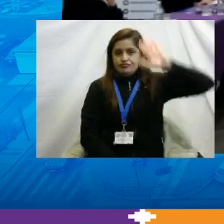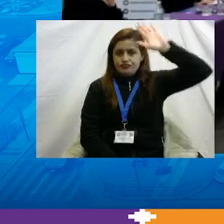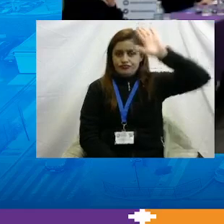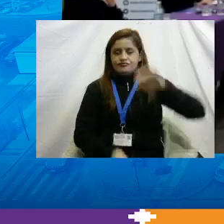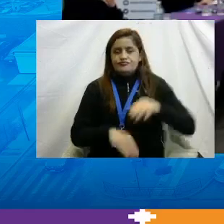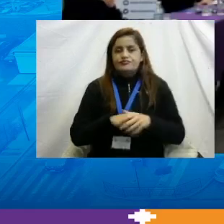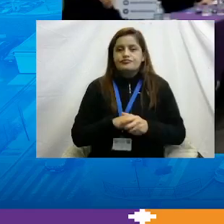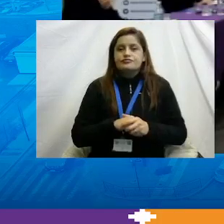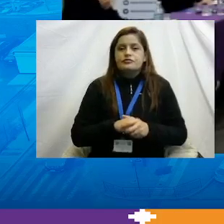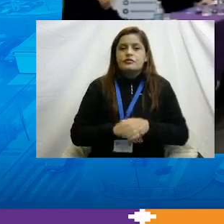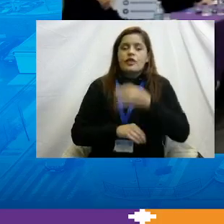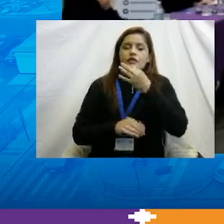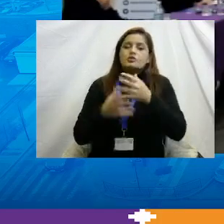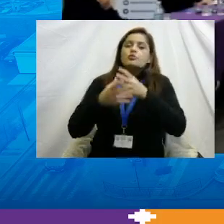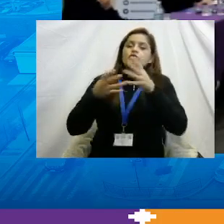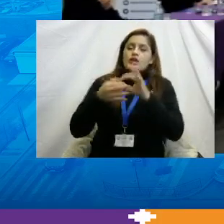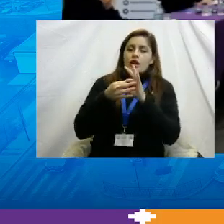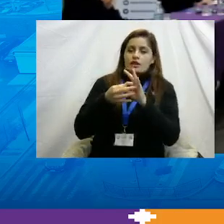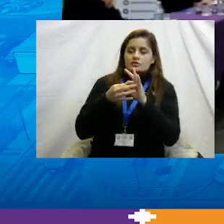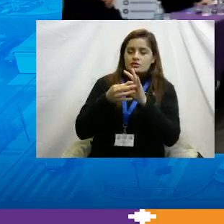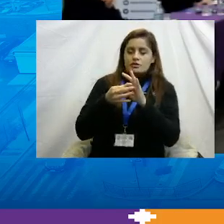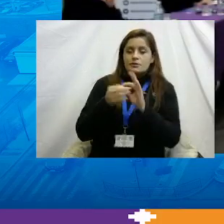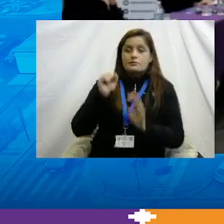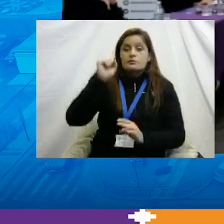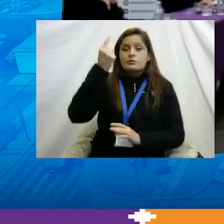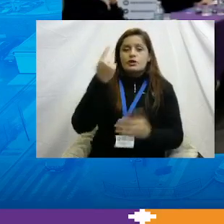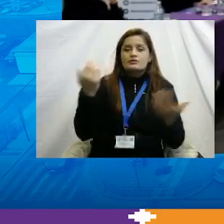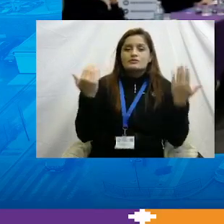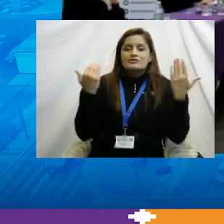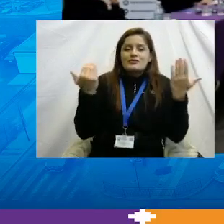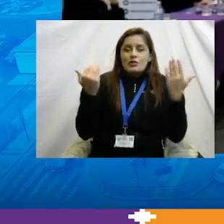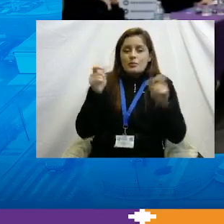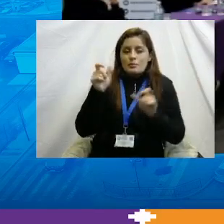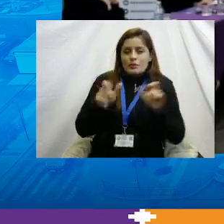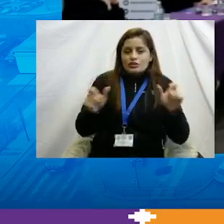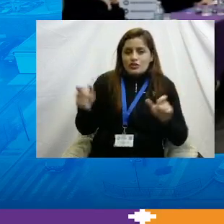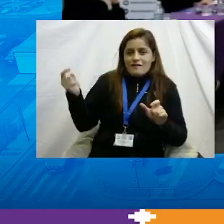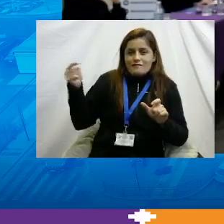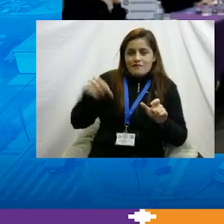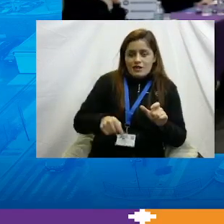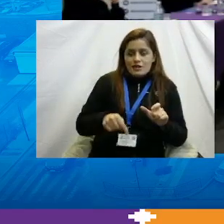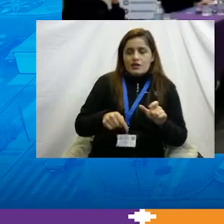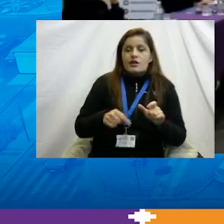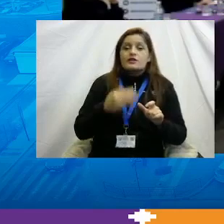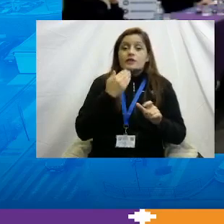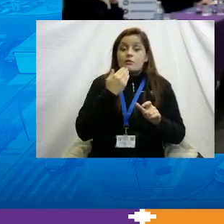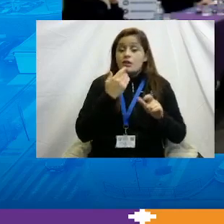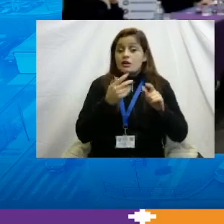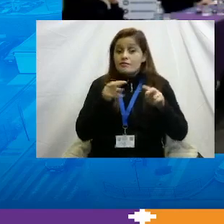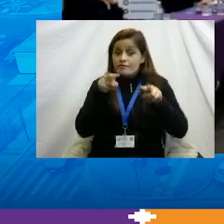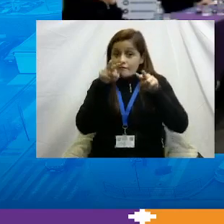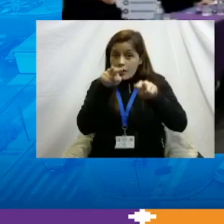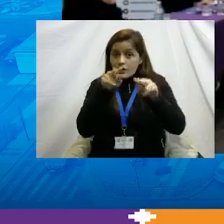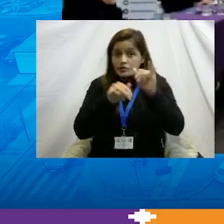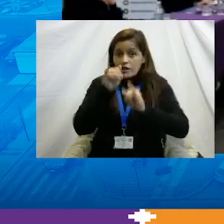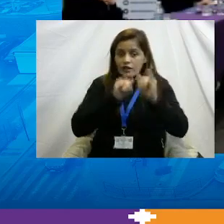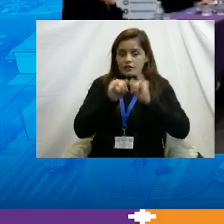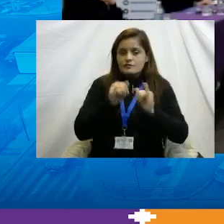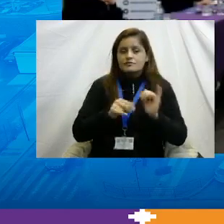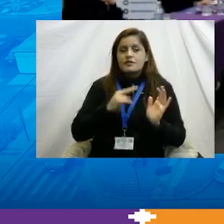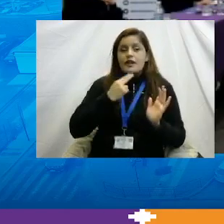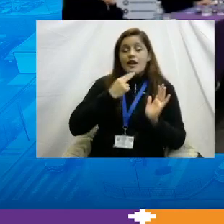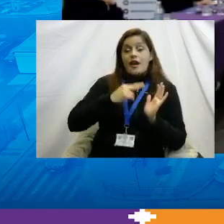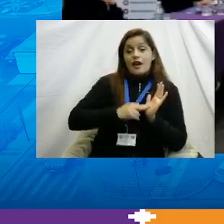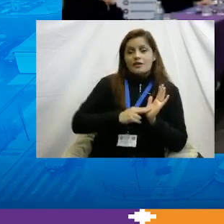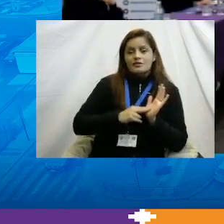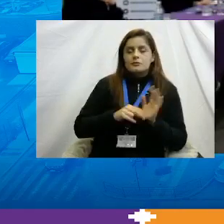Muchas gracias, alcaldesa. Primeramente saludar a quienes están presentes y a quienes nos escuchan. Respecto a la correspondencia, al